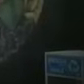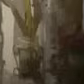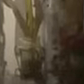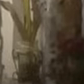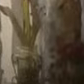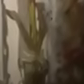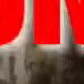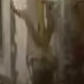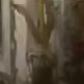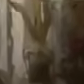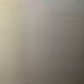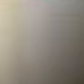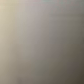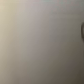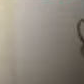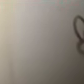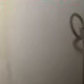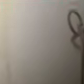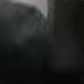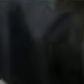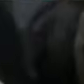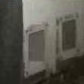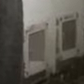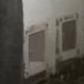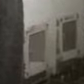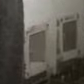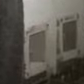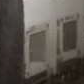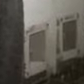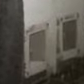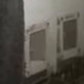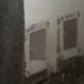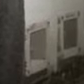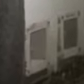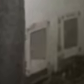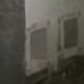Una vez al año nos reencontramos con los que más amamos.